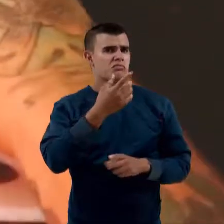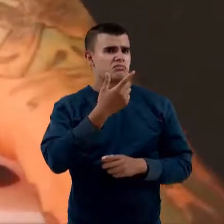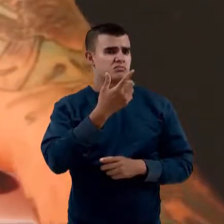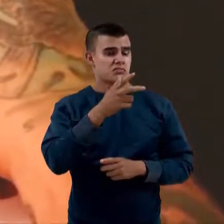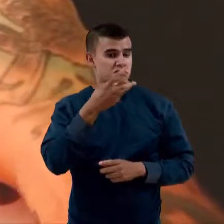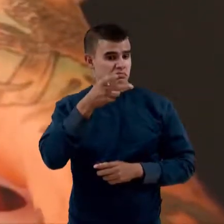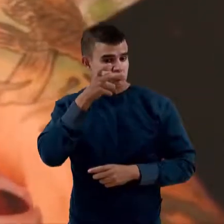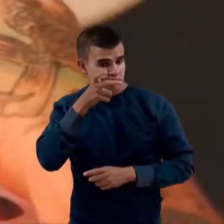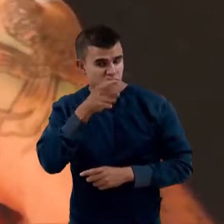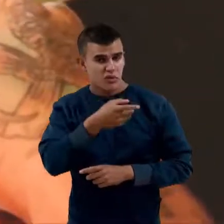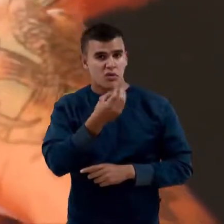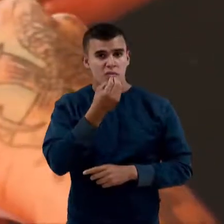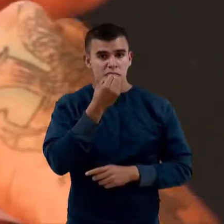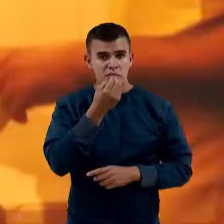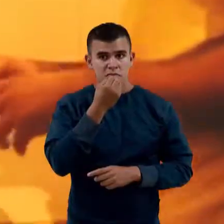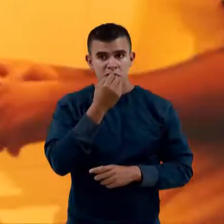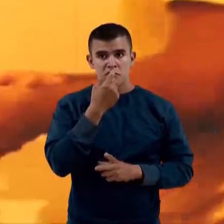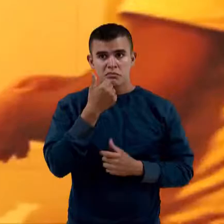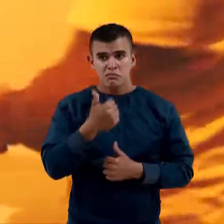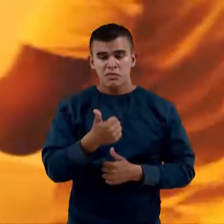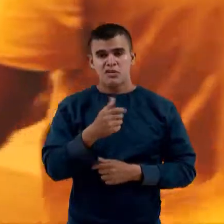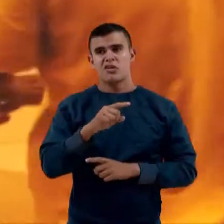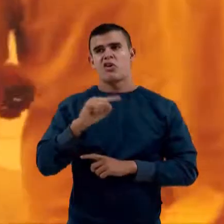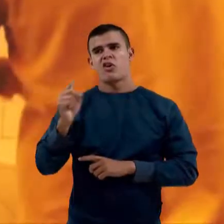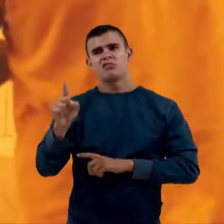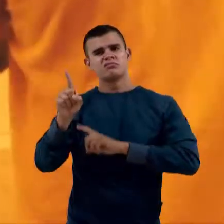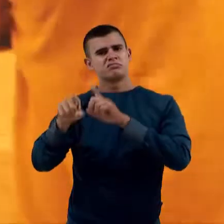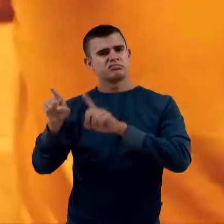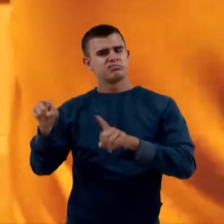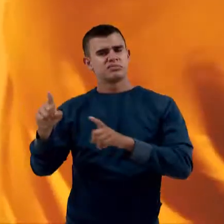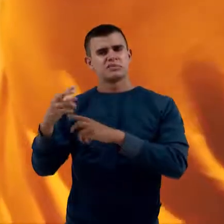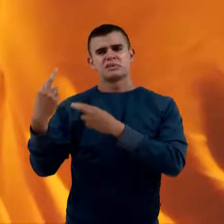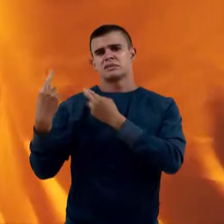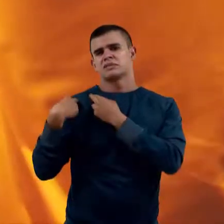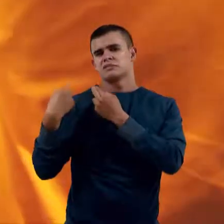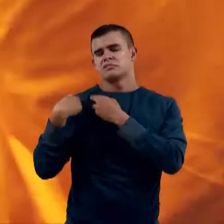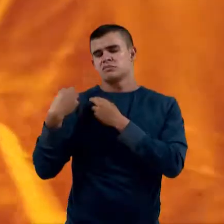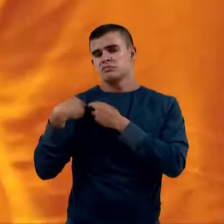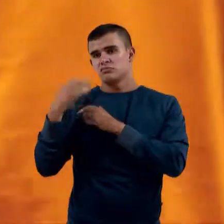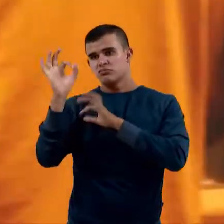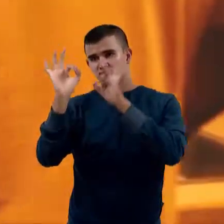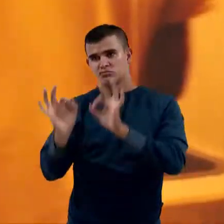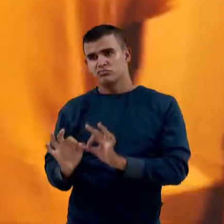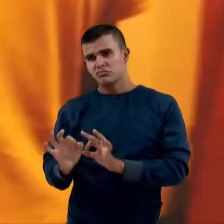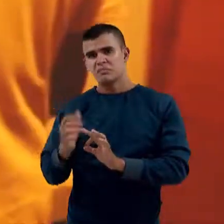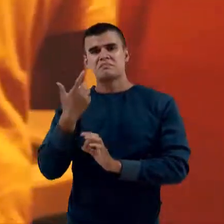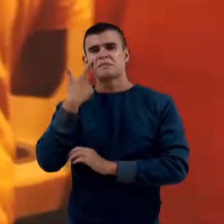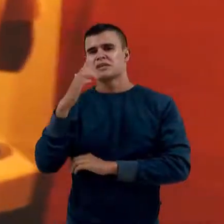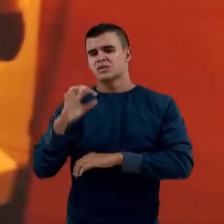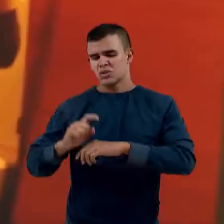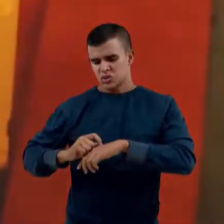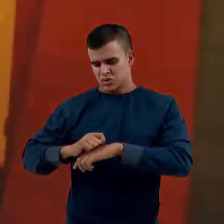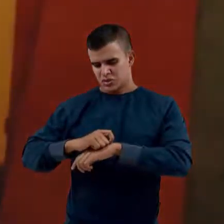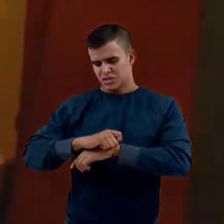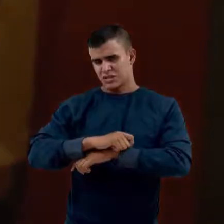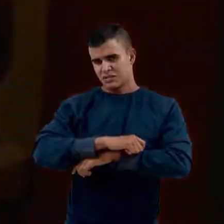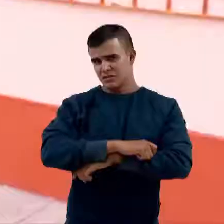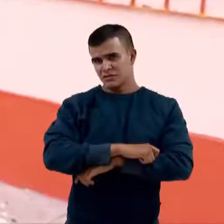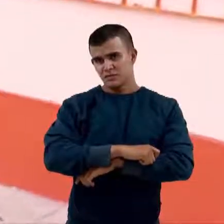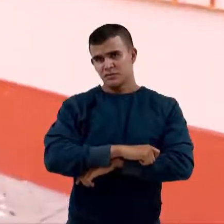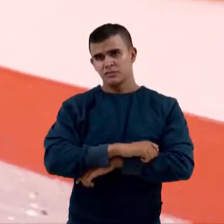estén comiendo bien. Otros están limpiando, están encargados de la limpieza. Como que somos como un grupo, podría decir, de